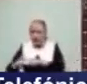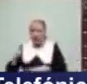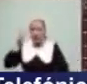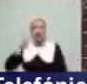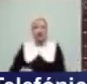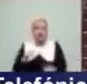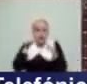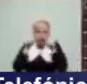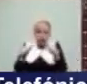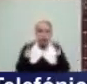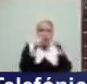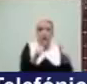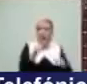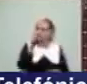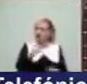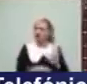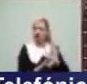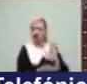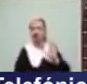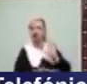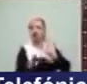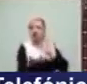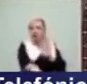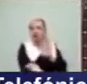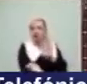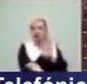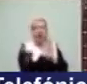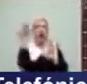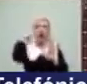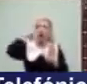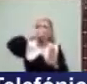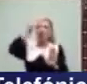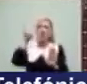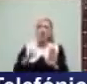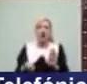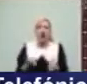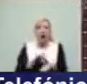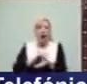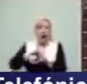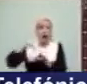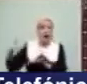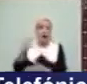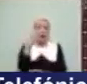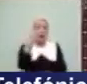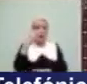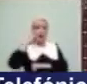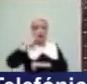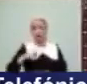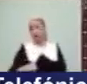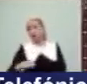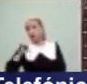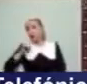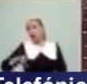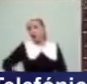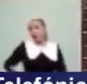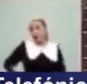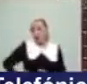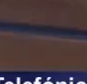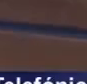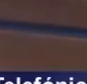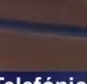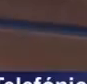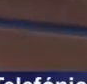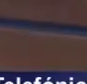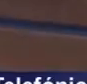que ciertamente han adquirido un potencial muy, muy importante. Manuel. Ministro, presidente, preguntarle,